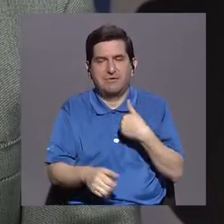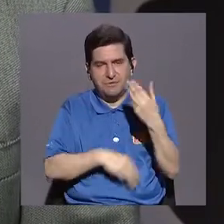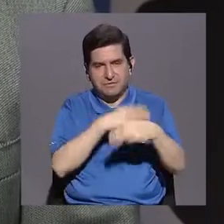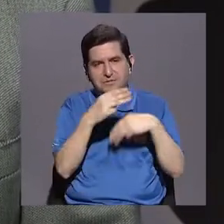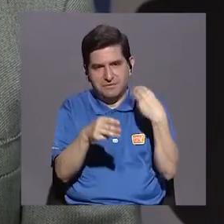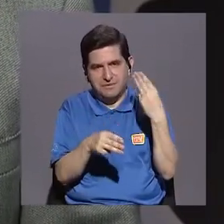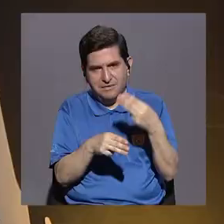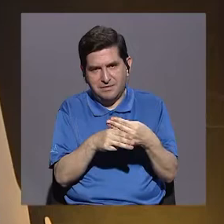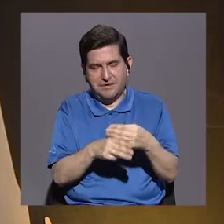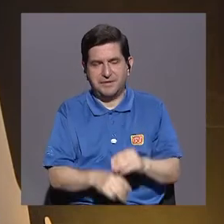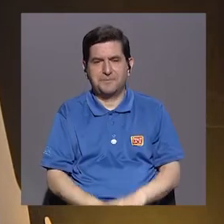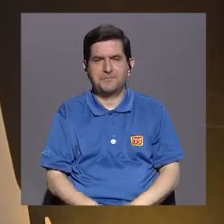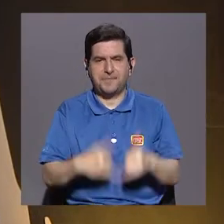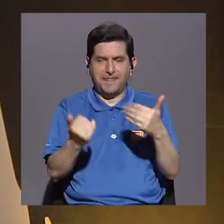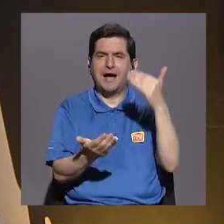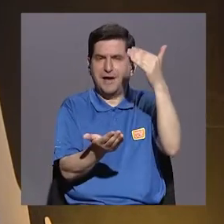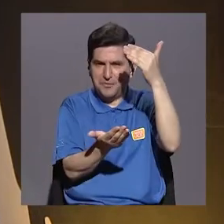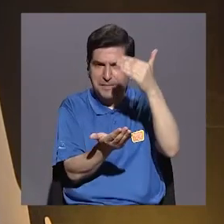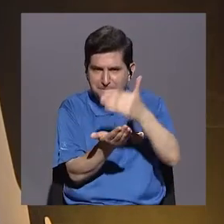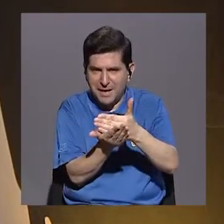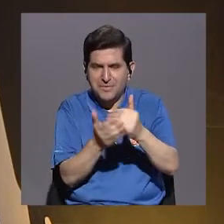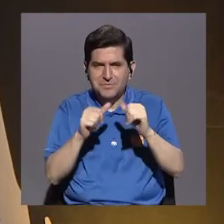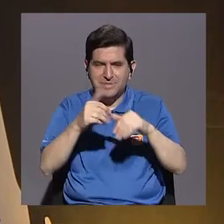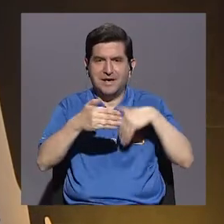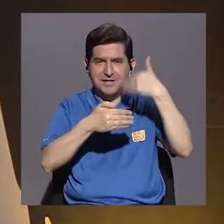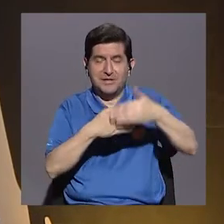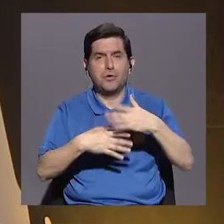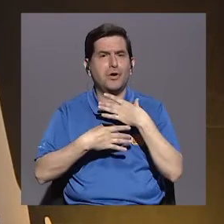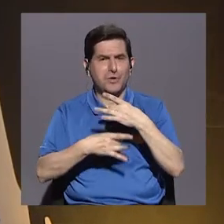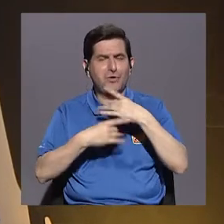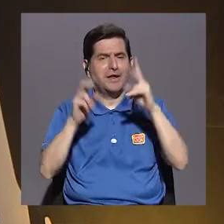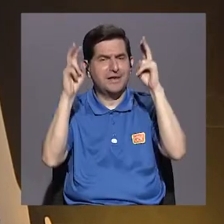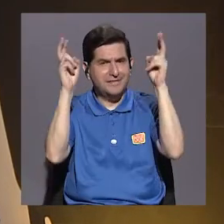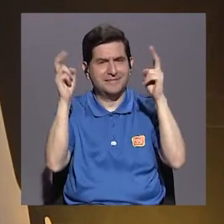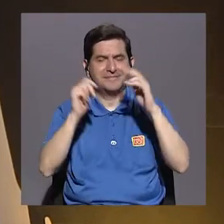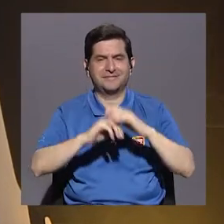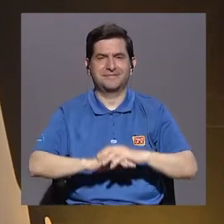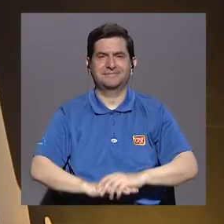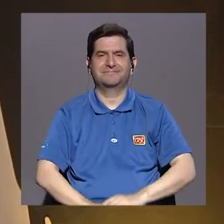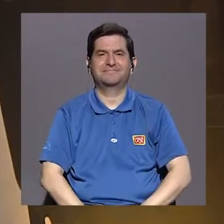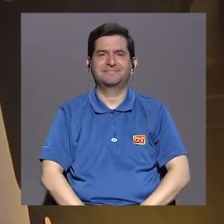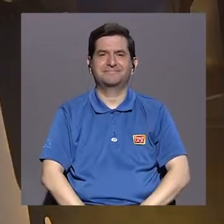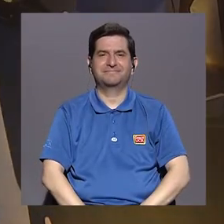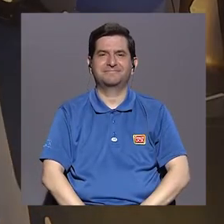claro vamos a un corte y volvemos con este interesante tema